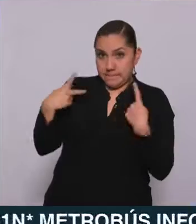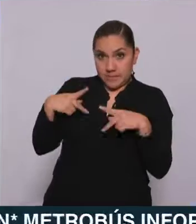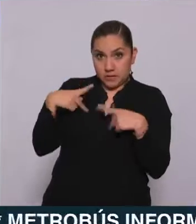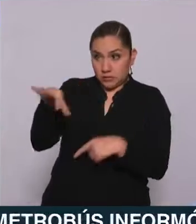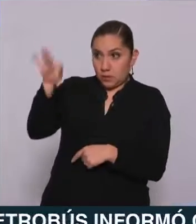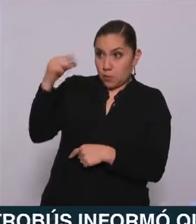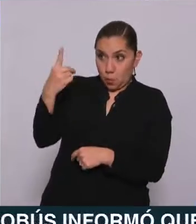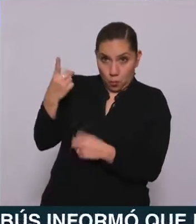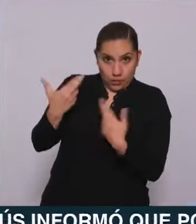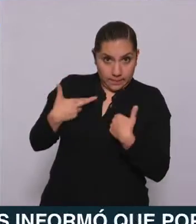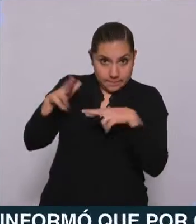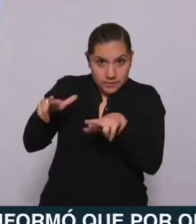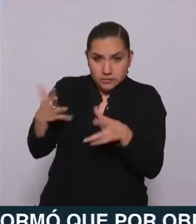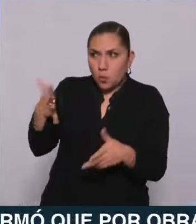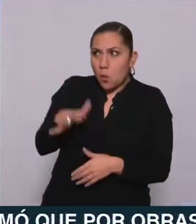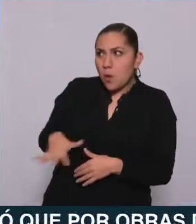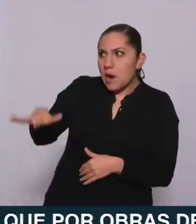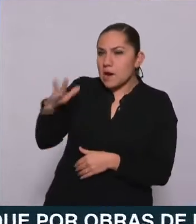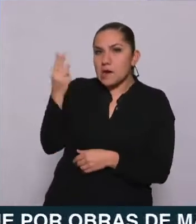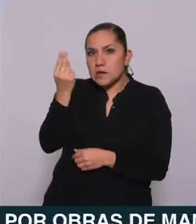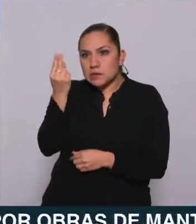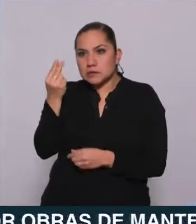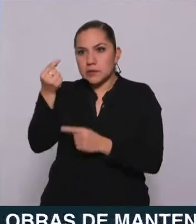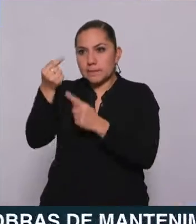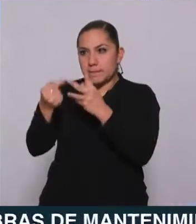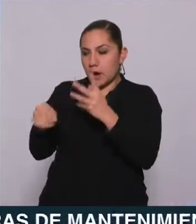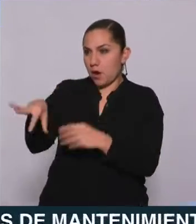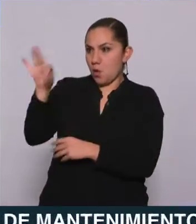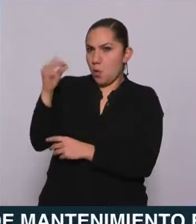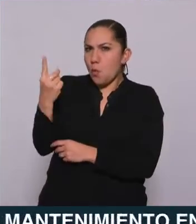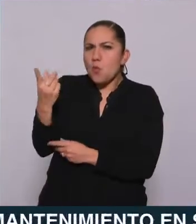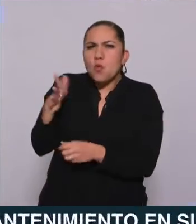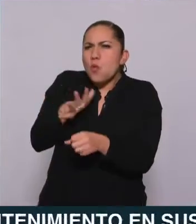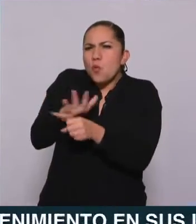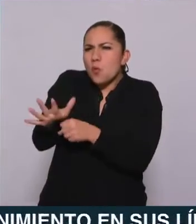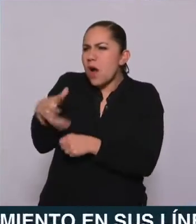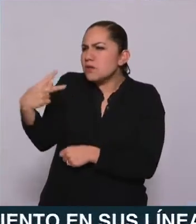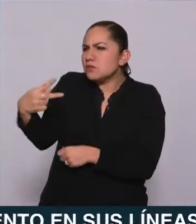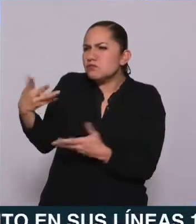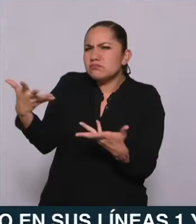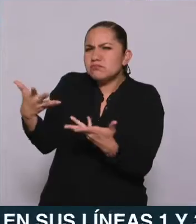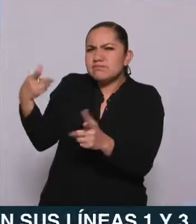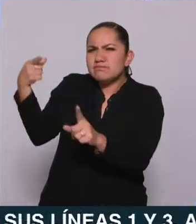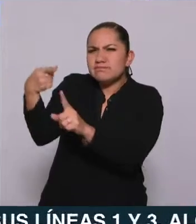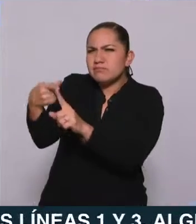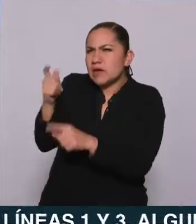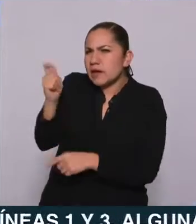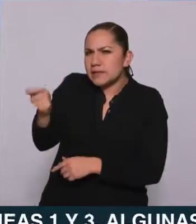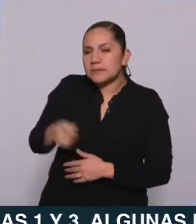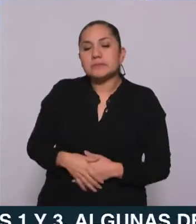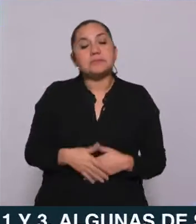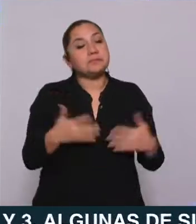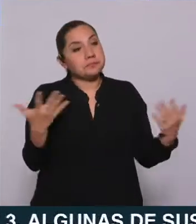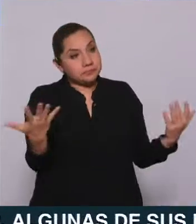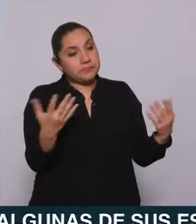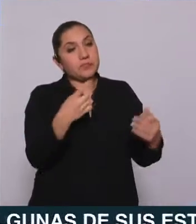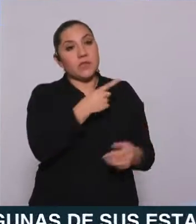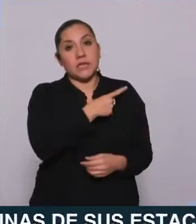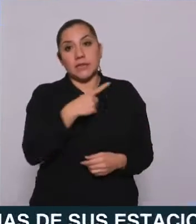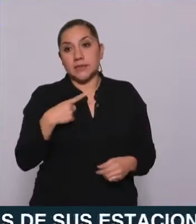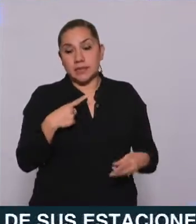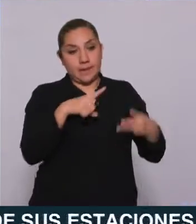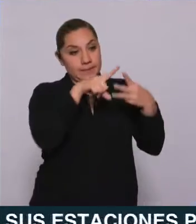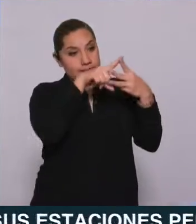¿Qué hacen? Bueno, tendrán tres condiciones, tres características. La primera es, van a tener que seguir dándole